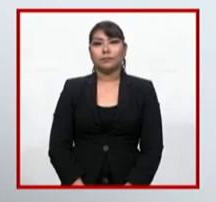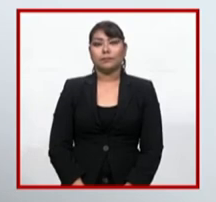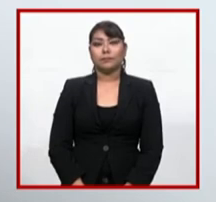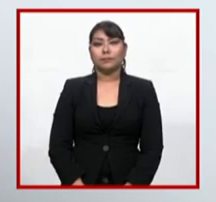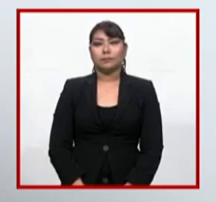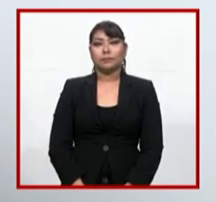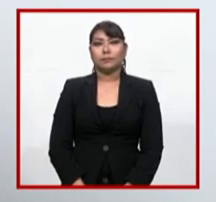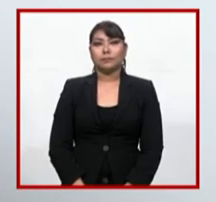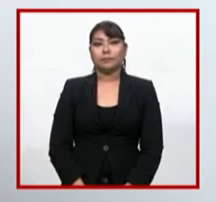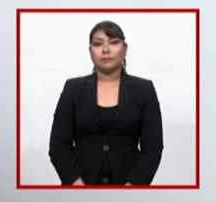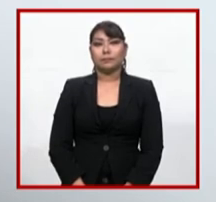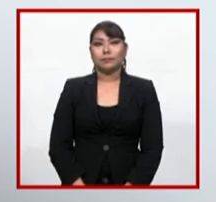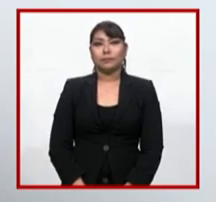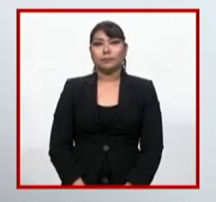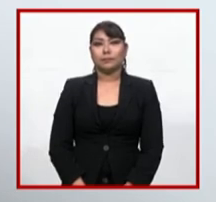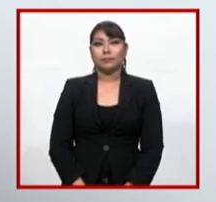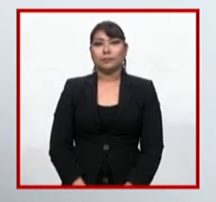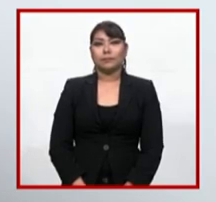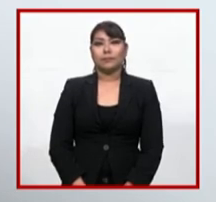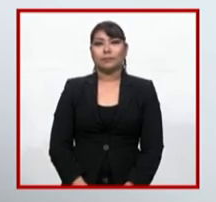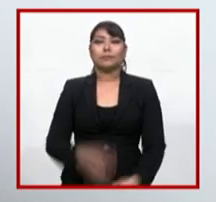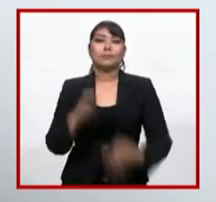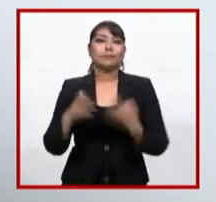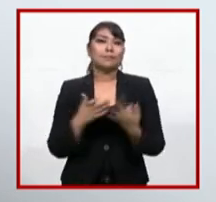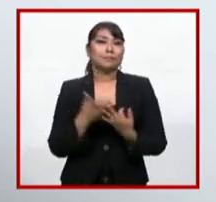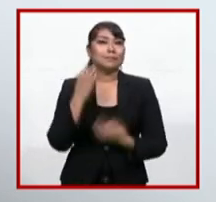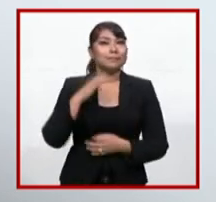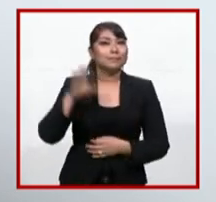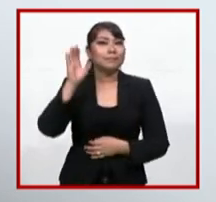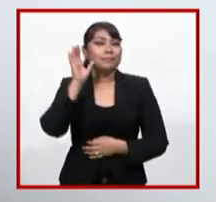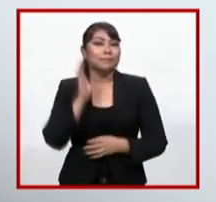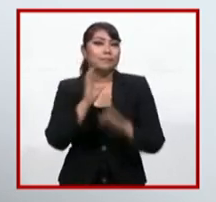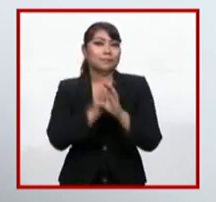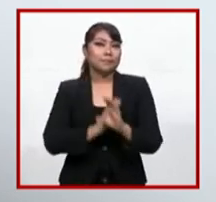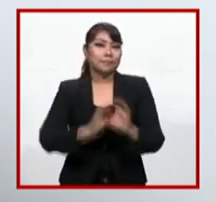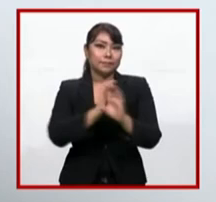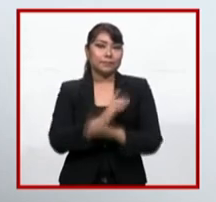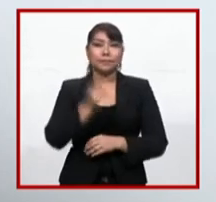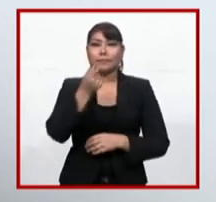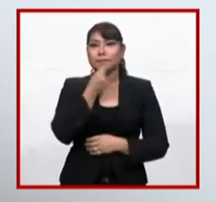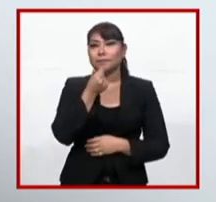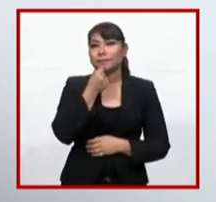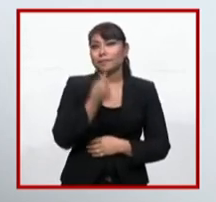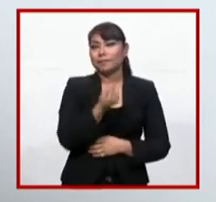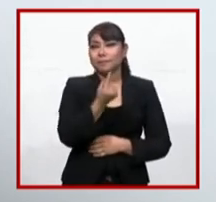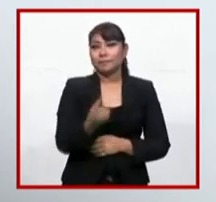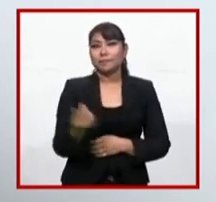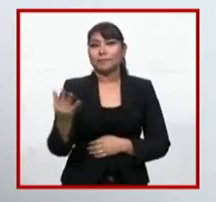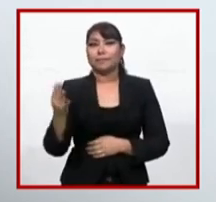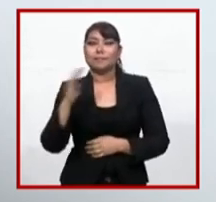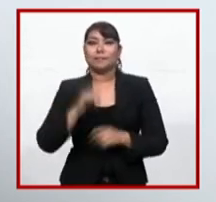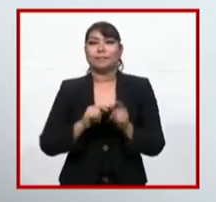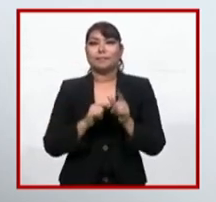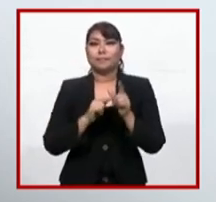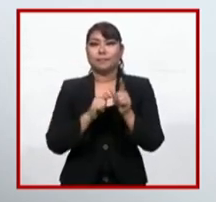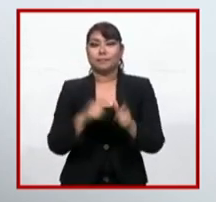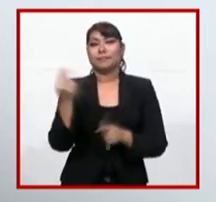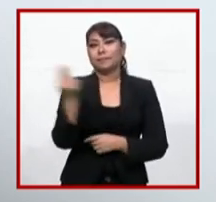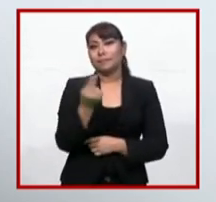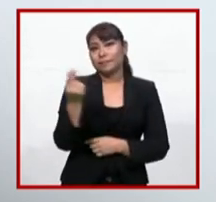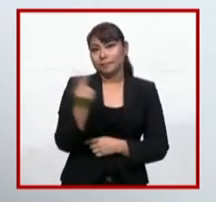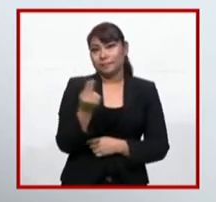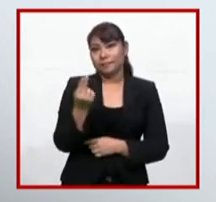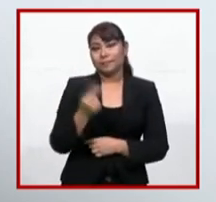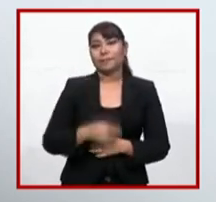da la mano a nuestro andar. Soy un niño que requiere